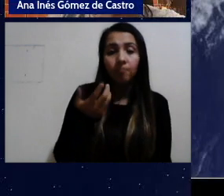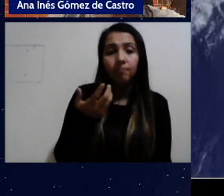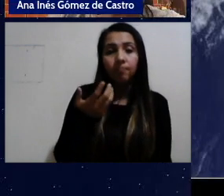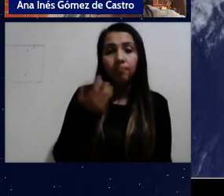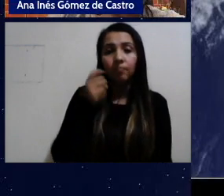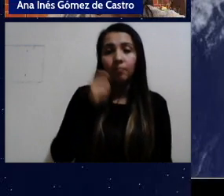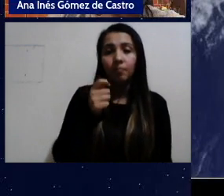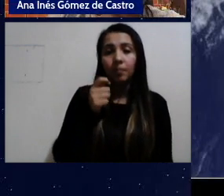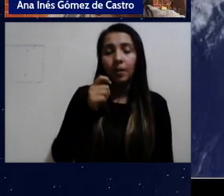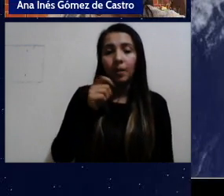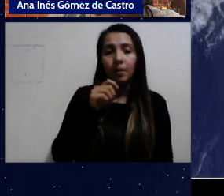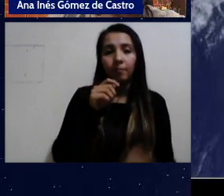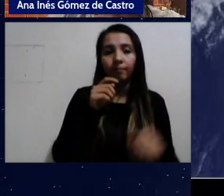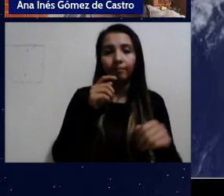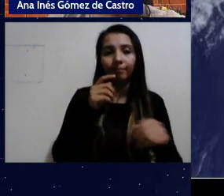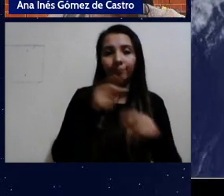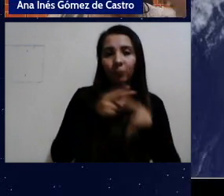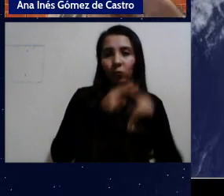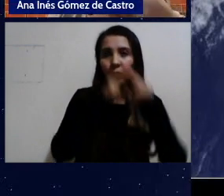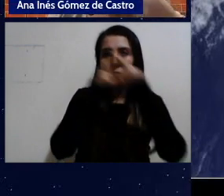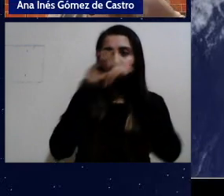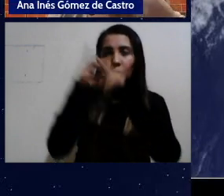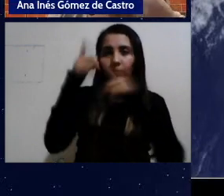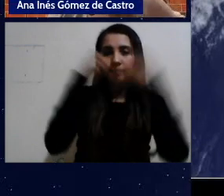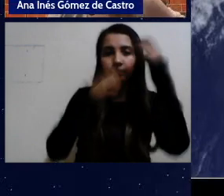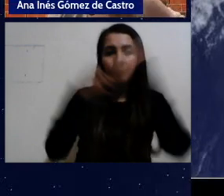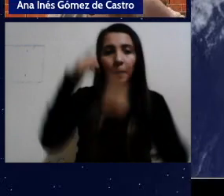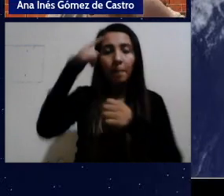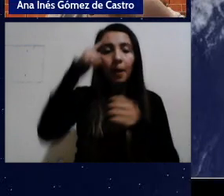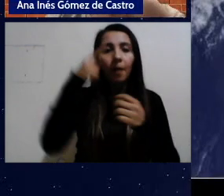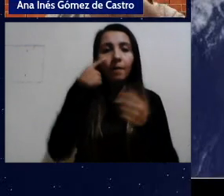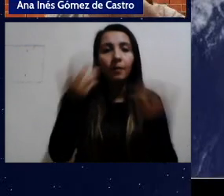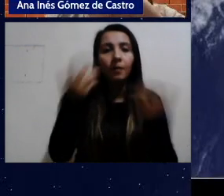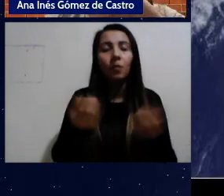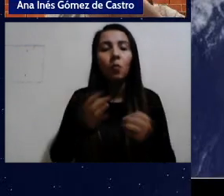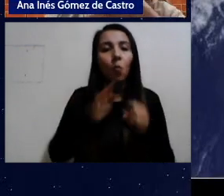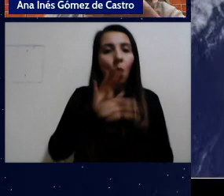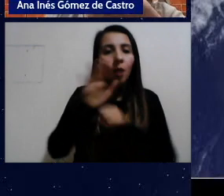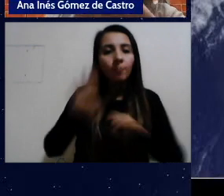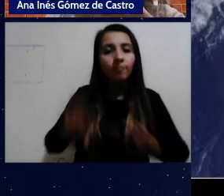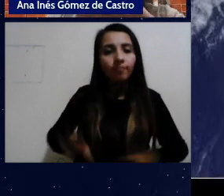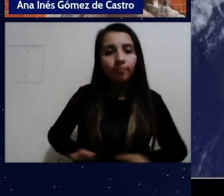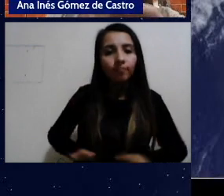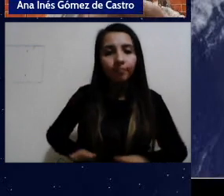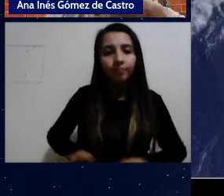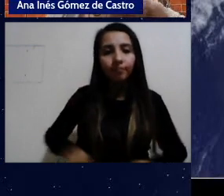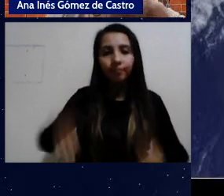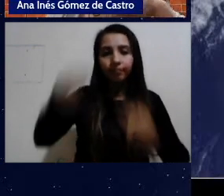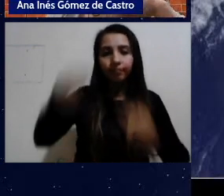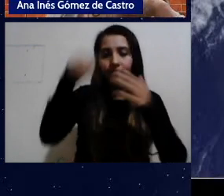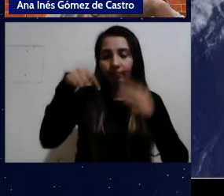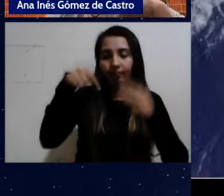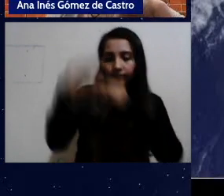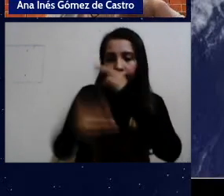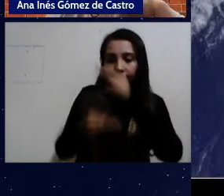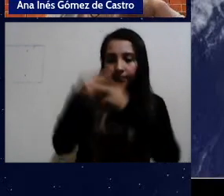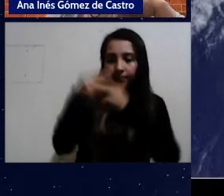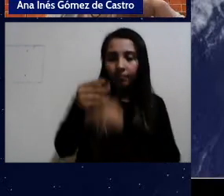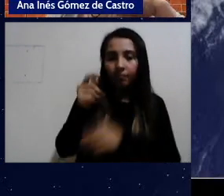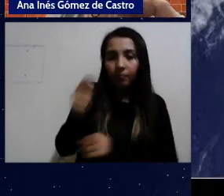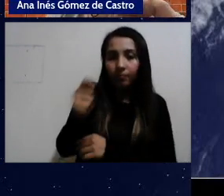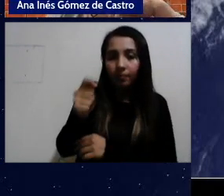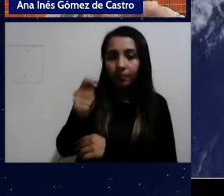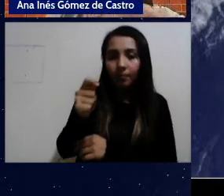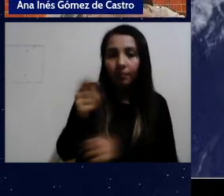propiedades de la Tierra en este sentido y poderlo usar para otras misiones. Y esta misión